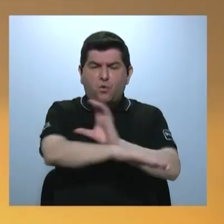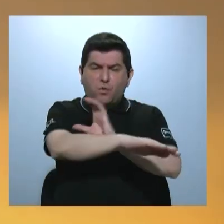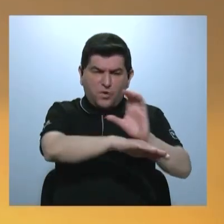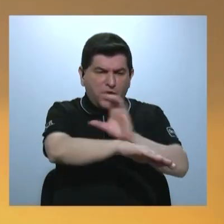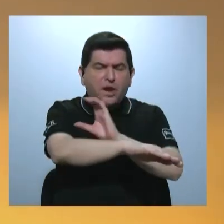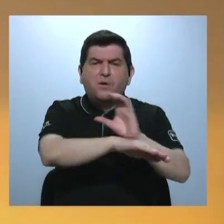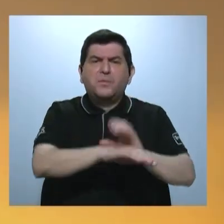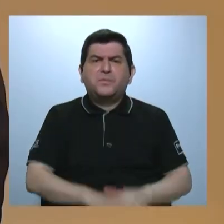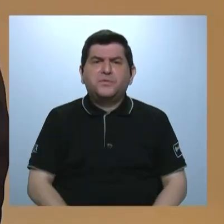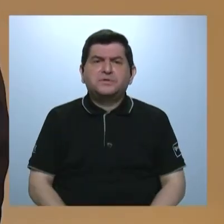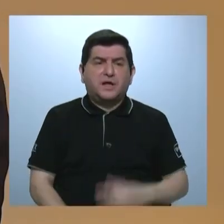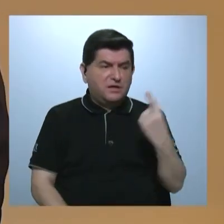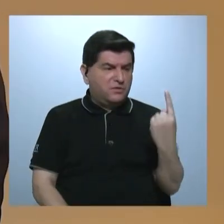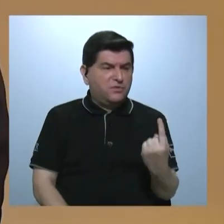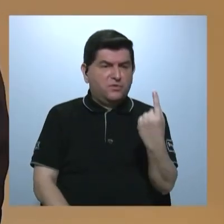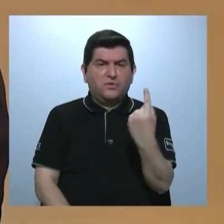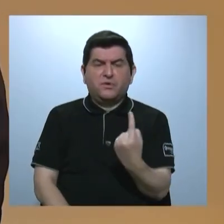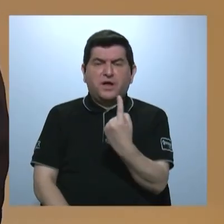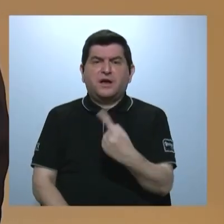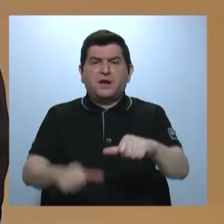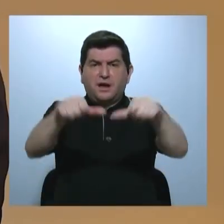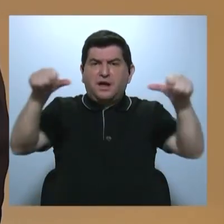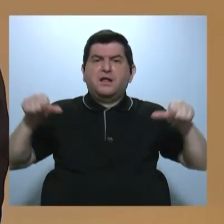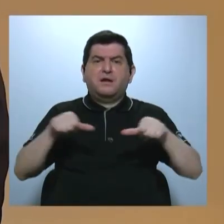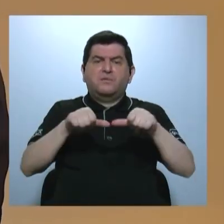computadora en cada aula.